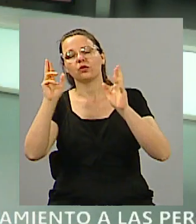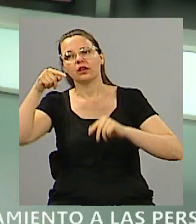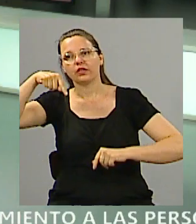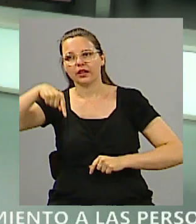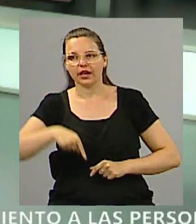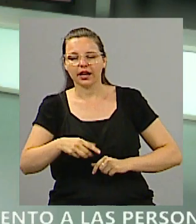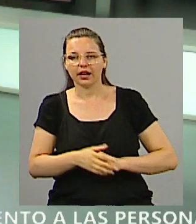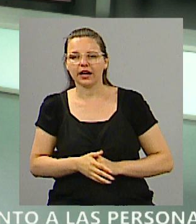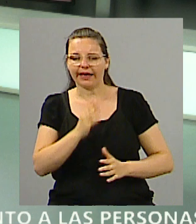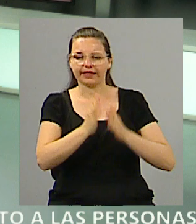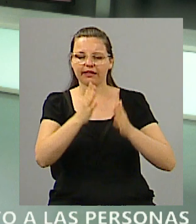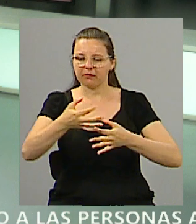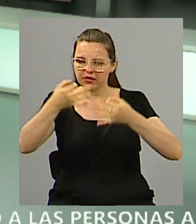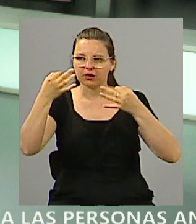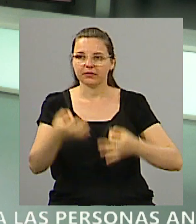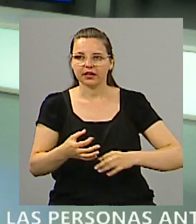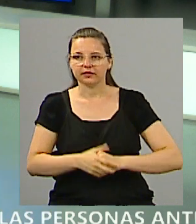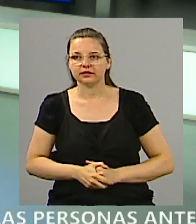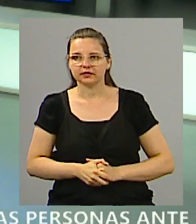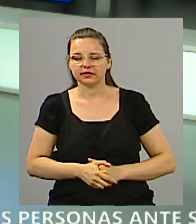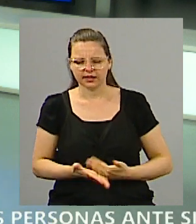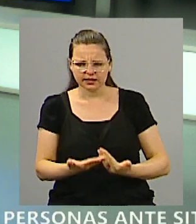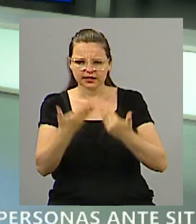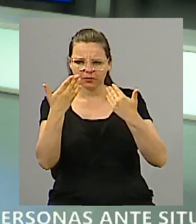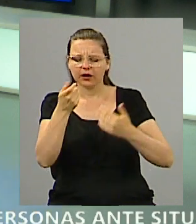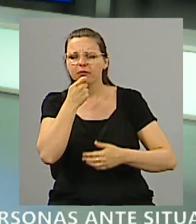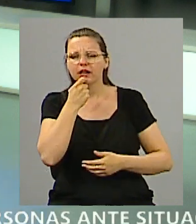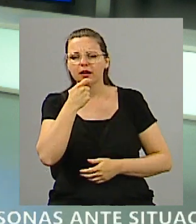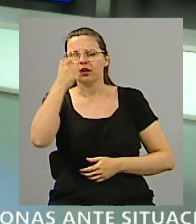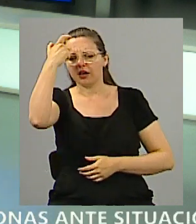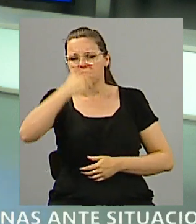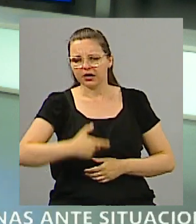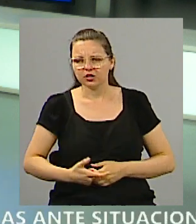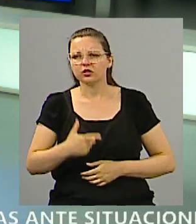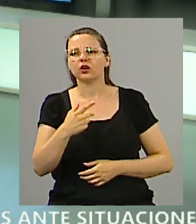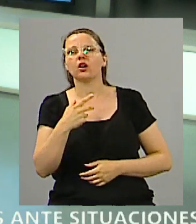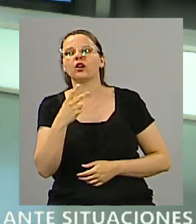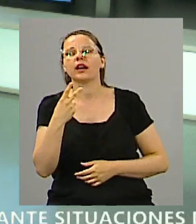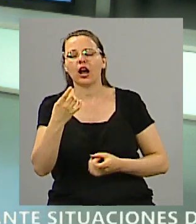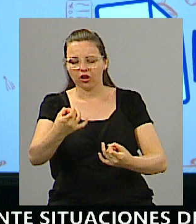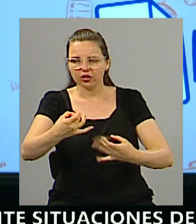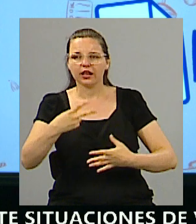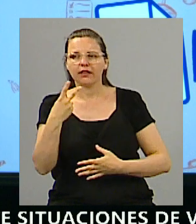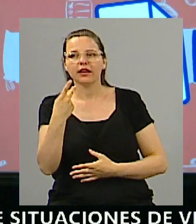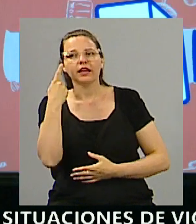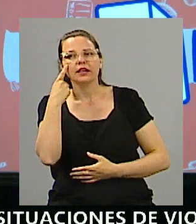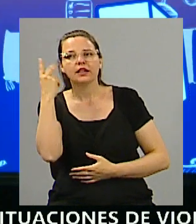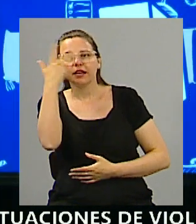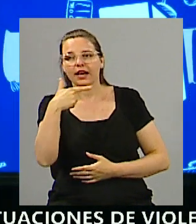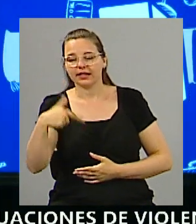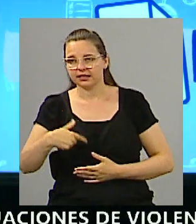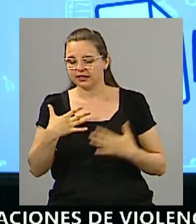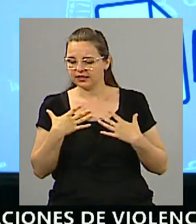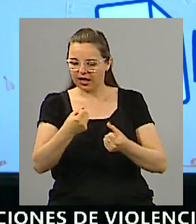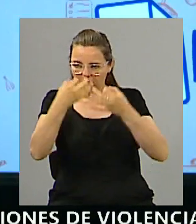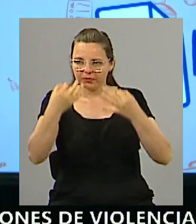hay tratamientos muy efectivos. ¿Y se puede convivir con el VIH? Se puede convivir perfectamente con un estado de salud impecable siempre y cuando la